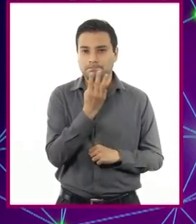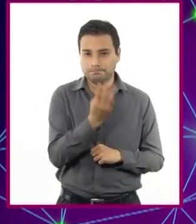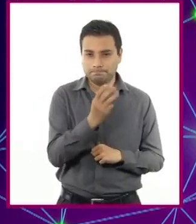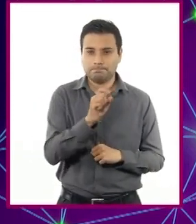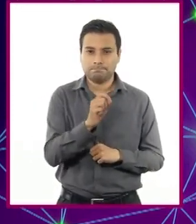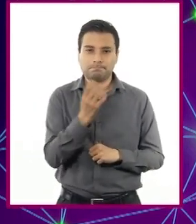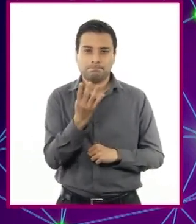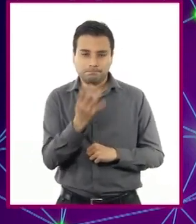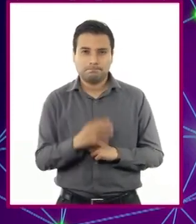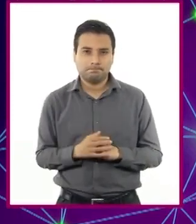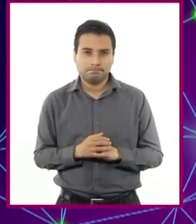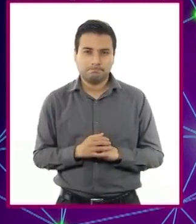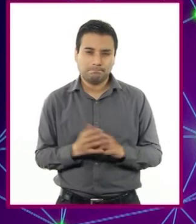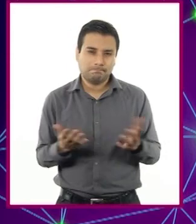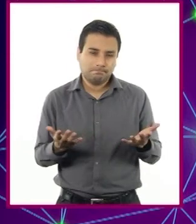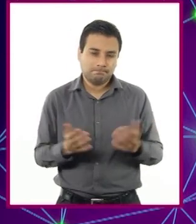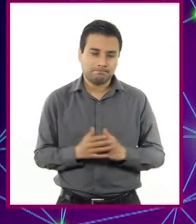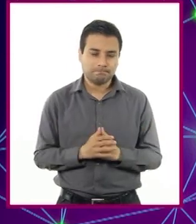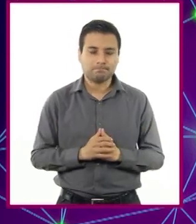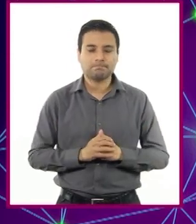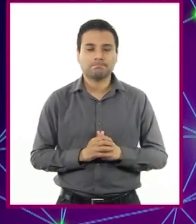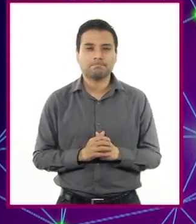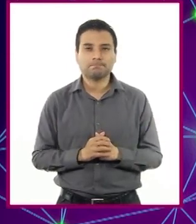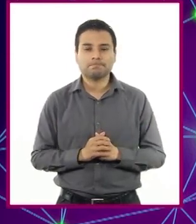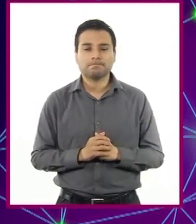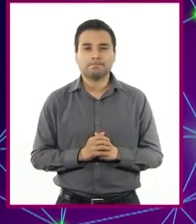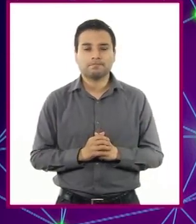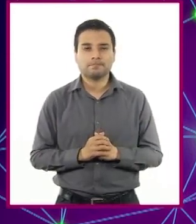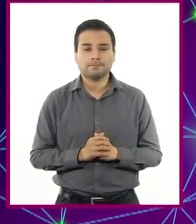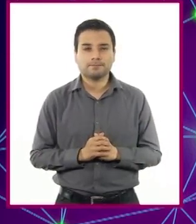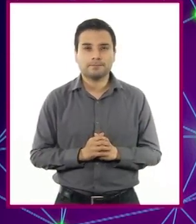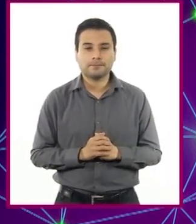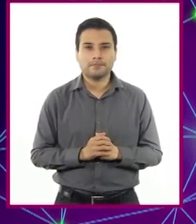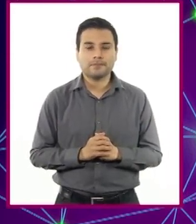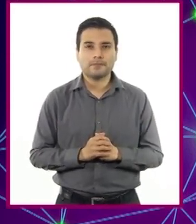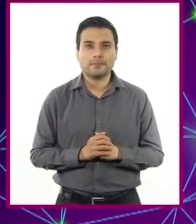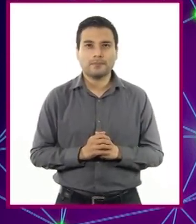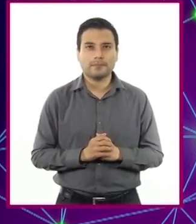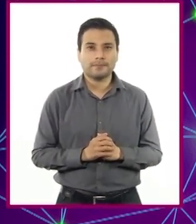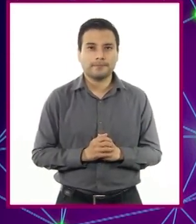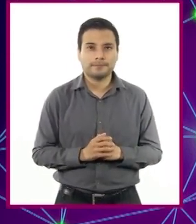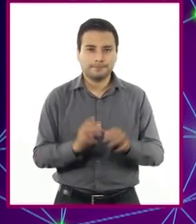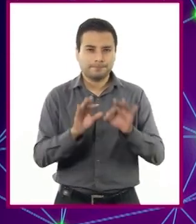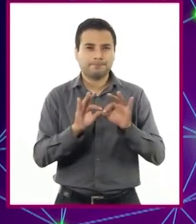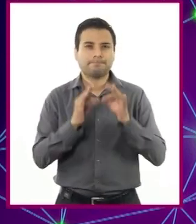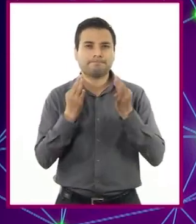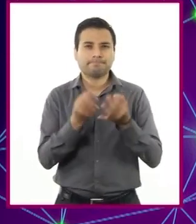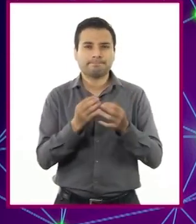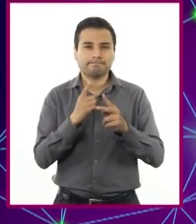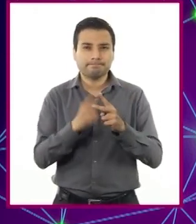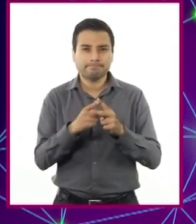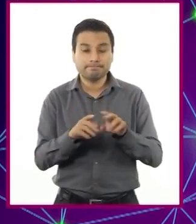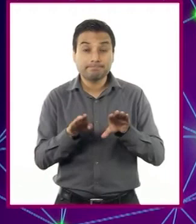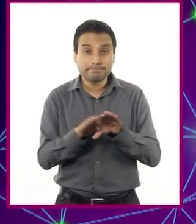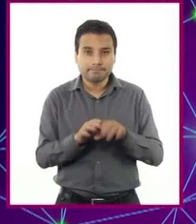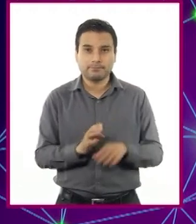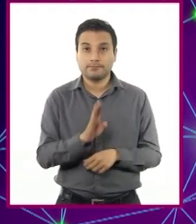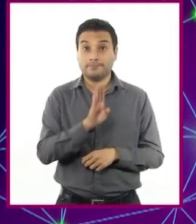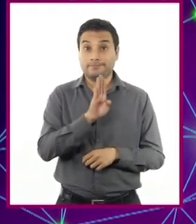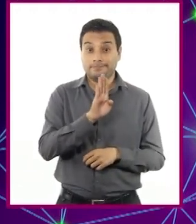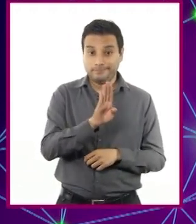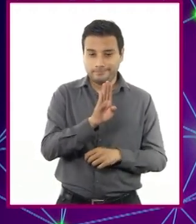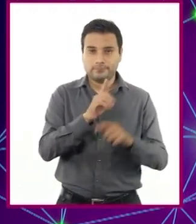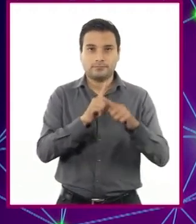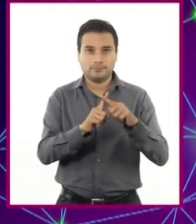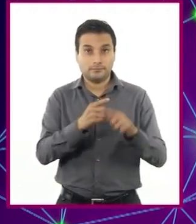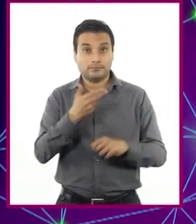decímetros, ya que es un triángulo rectángulo. La fórmula del área de un triángulo es base por altura